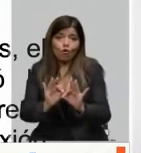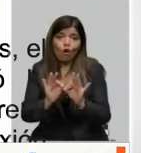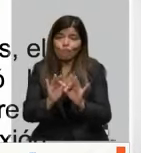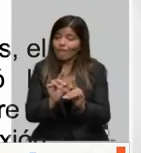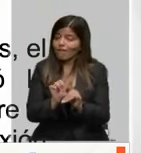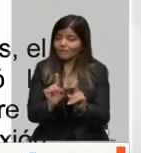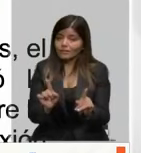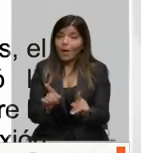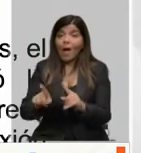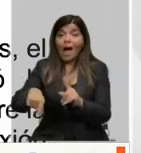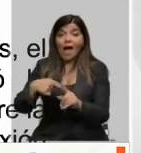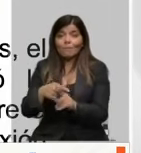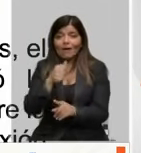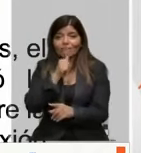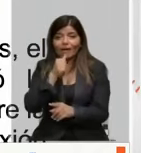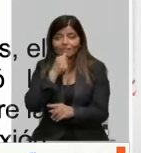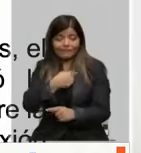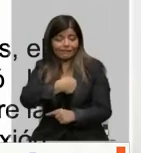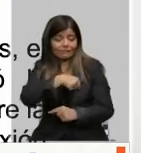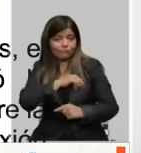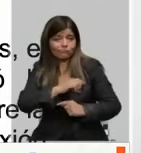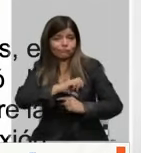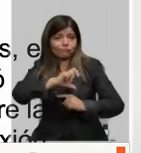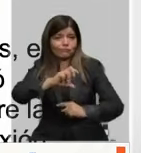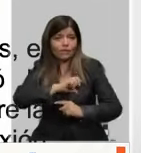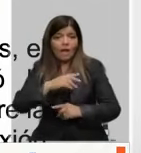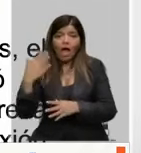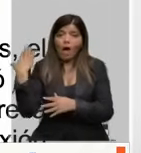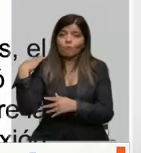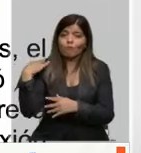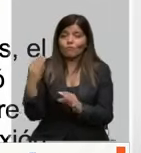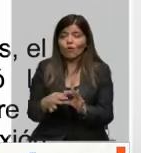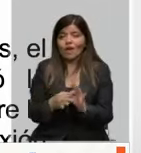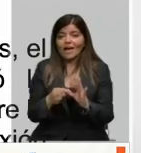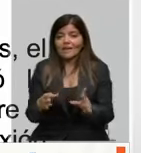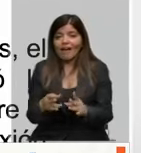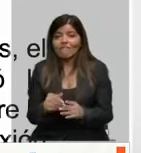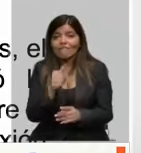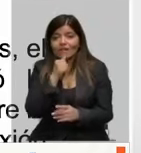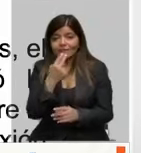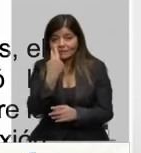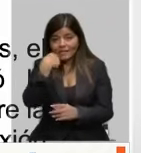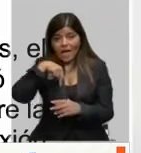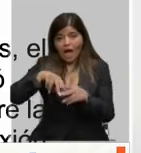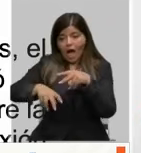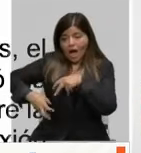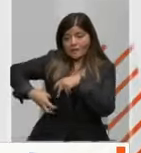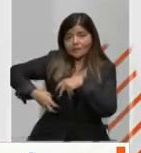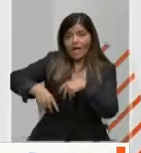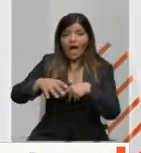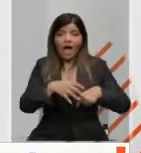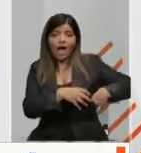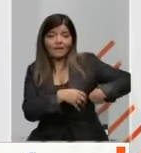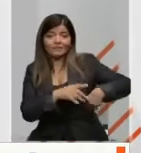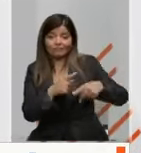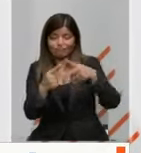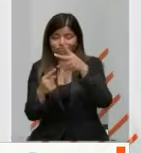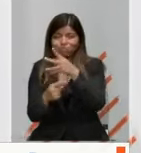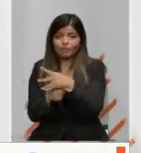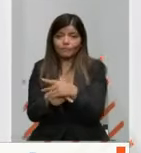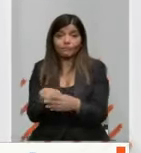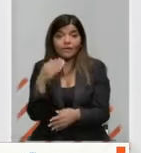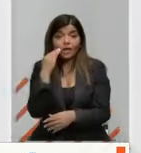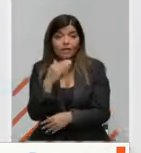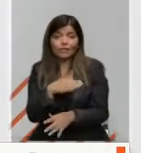una insuficiencia cardíaca, daño pulmonar severo, insuficiencia hepática y renal. Son niños que van a tener